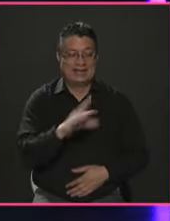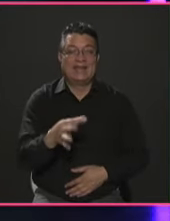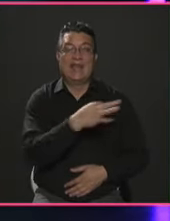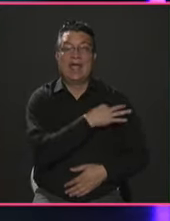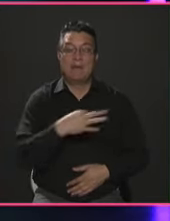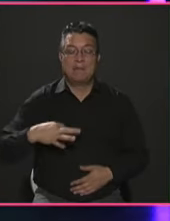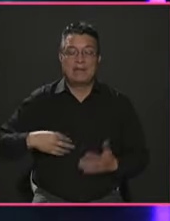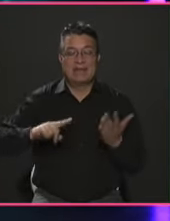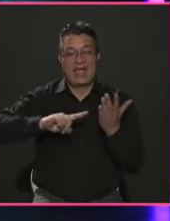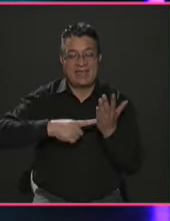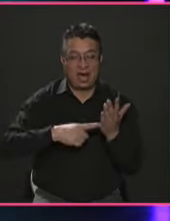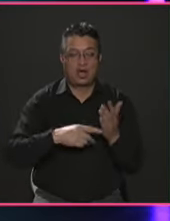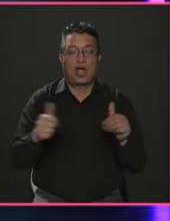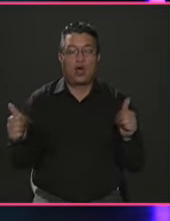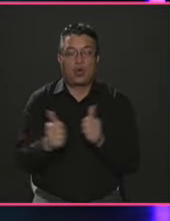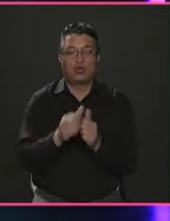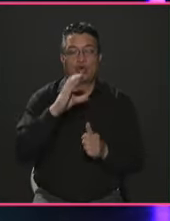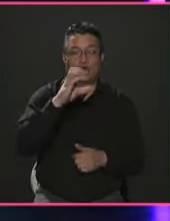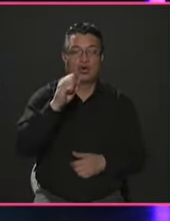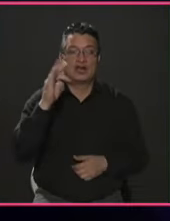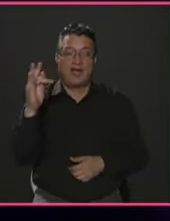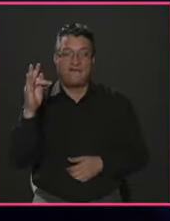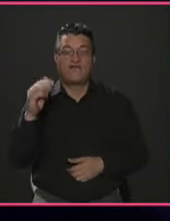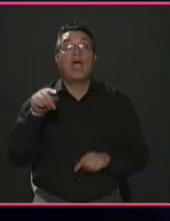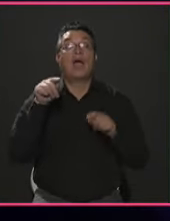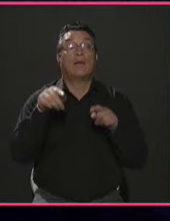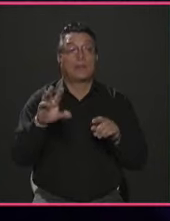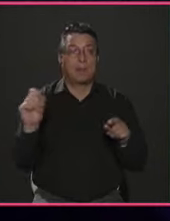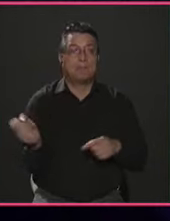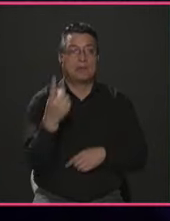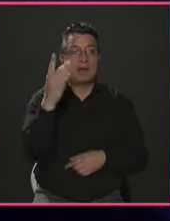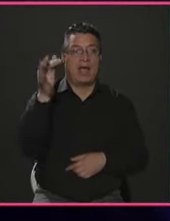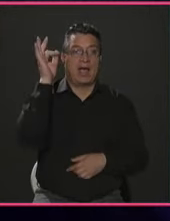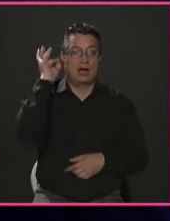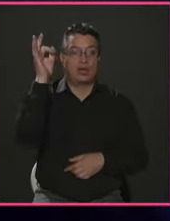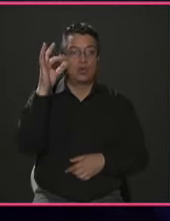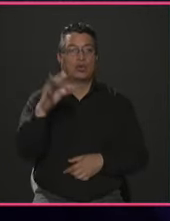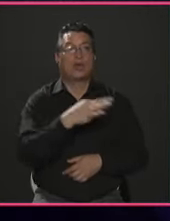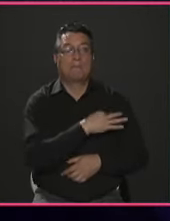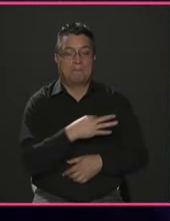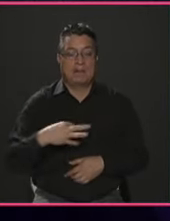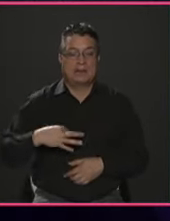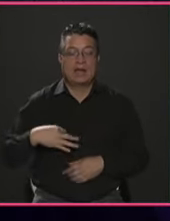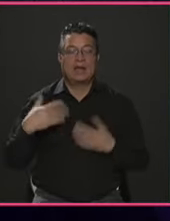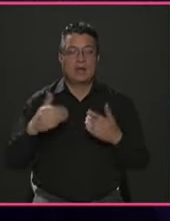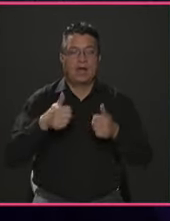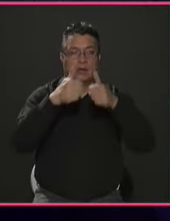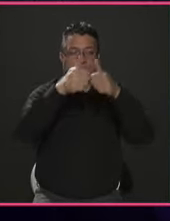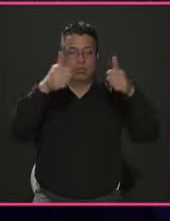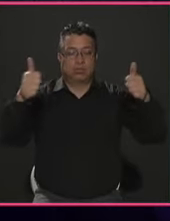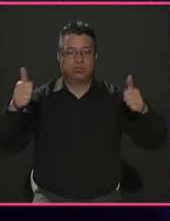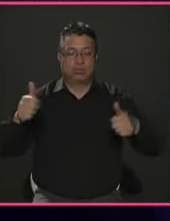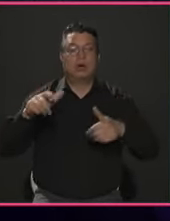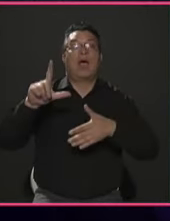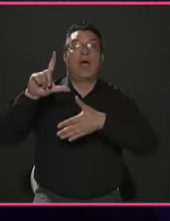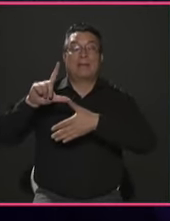tecnologías junto con caf llevamos a cabo la primera reunión Ministerial de altas autoridades de América Latina y el Caribe